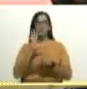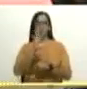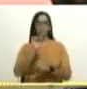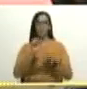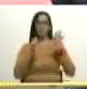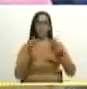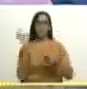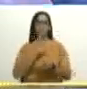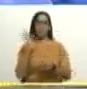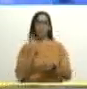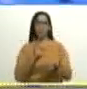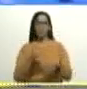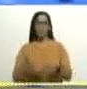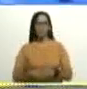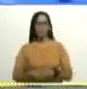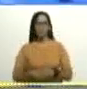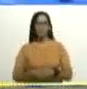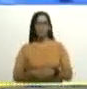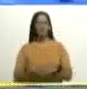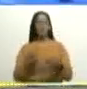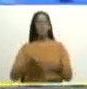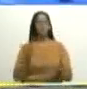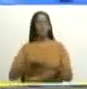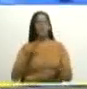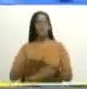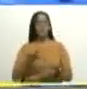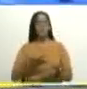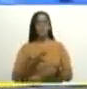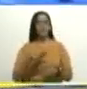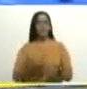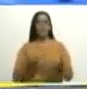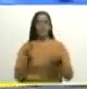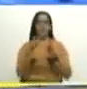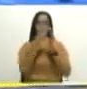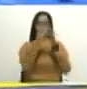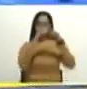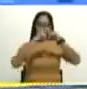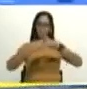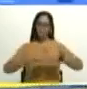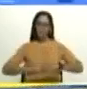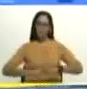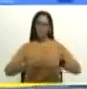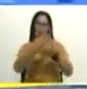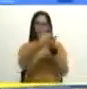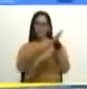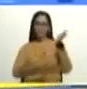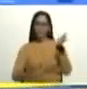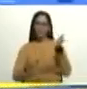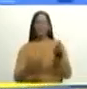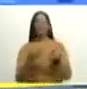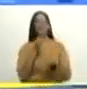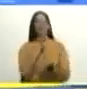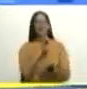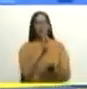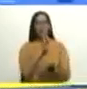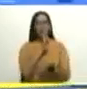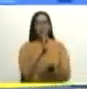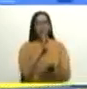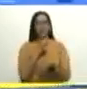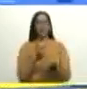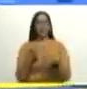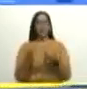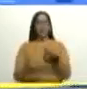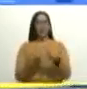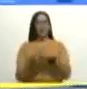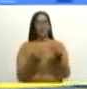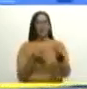5.6%. Es muy importante estos datos que nos van diciendo lo que es